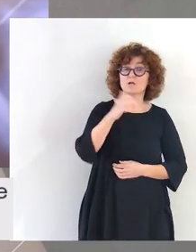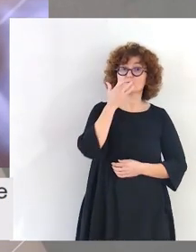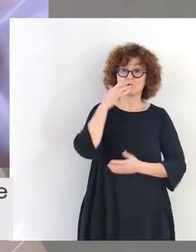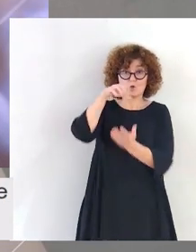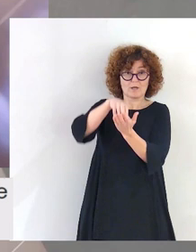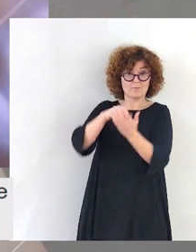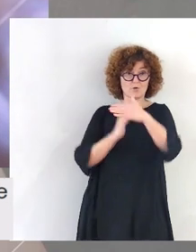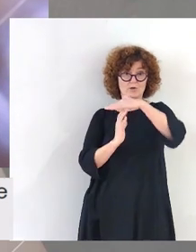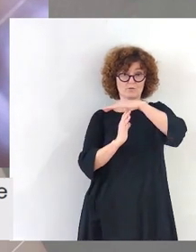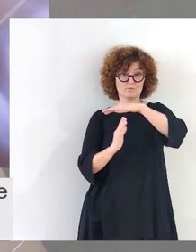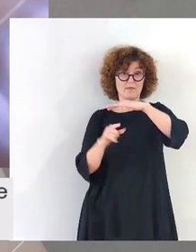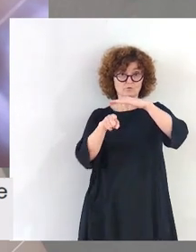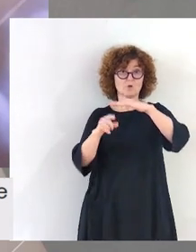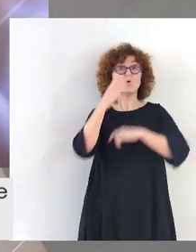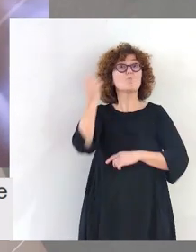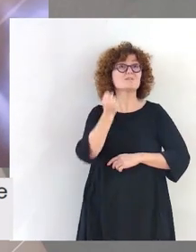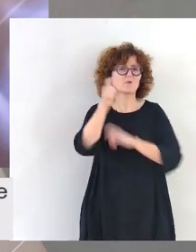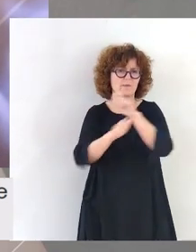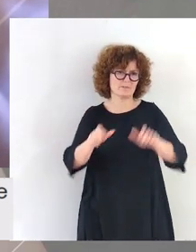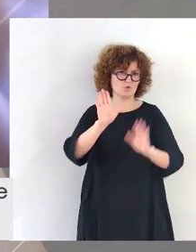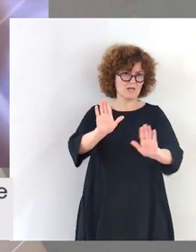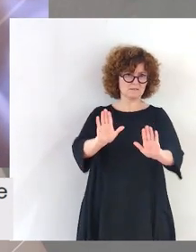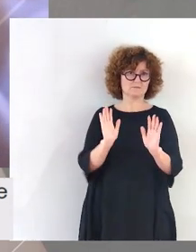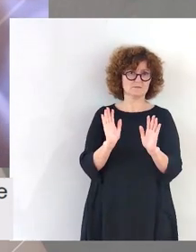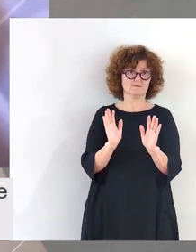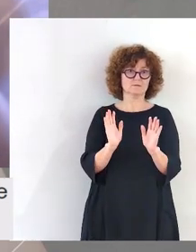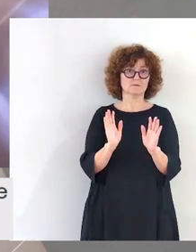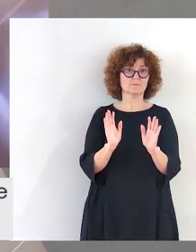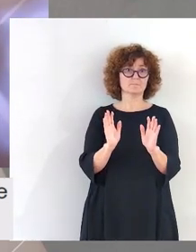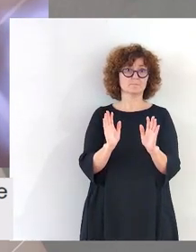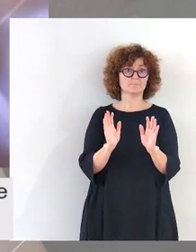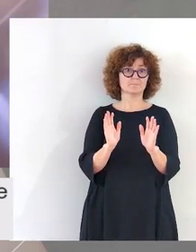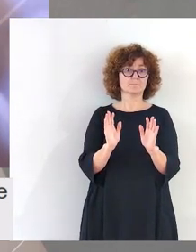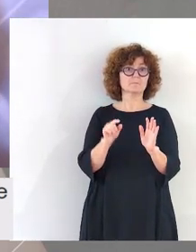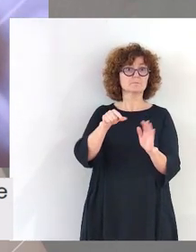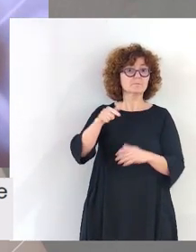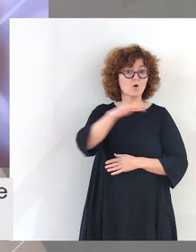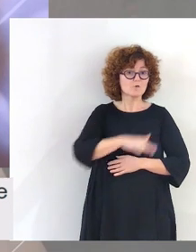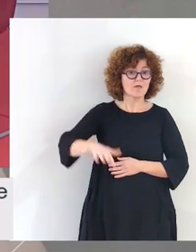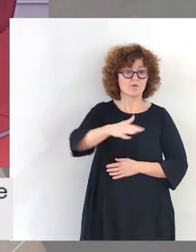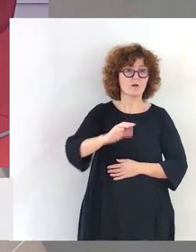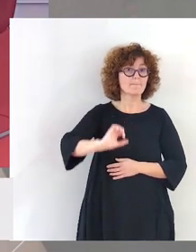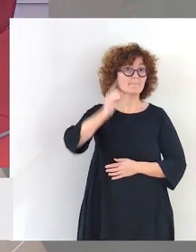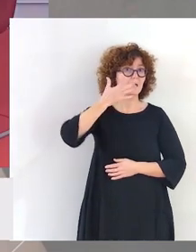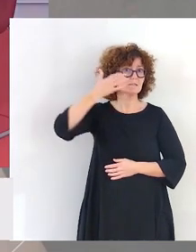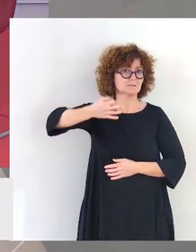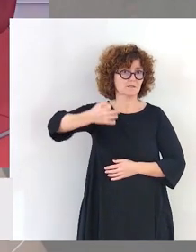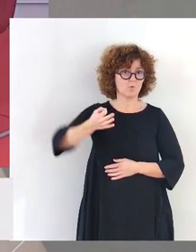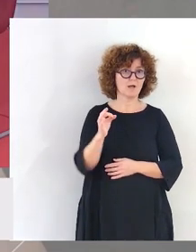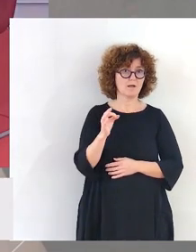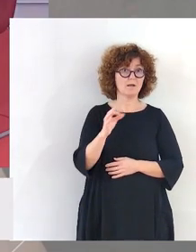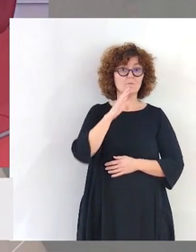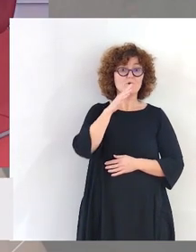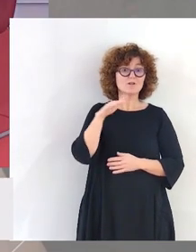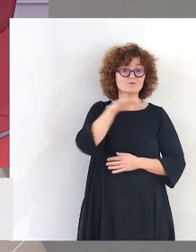este campo de refugiados estamos hablando de un millón de personas em sea más seguro porque es una zona que está muy e muy